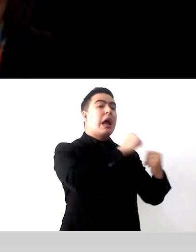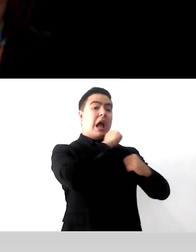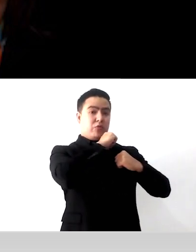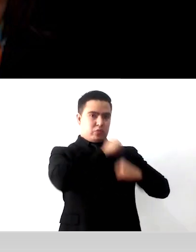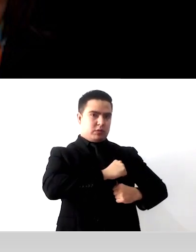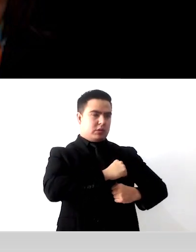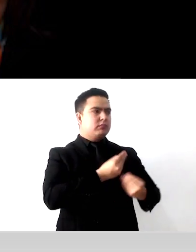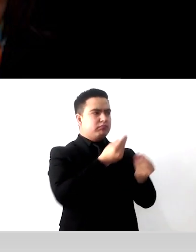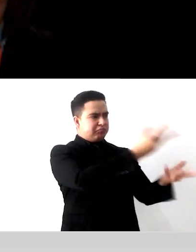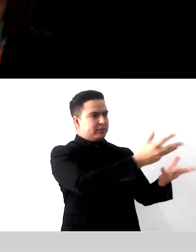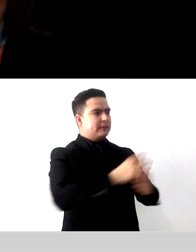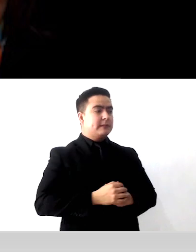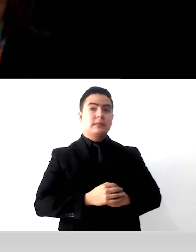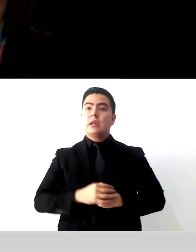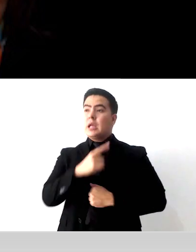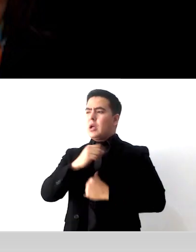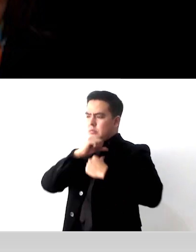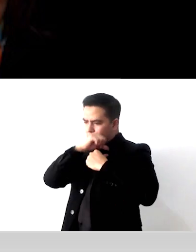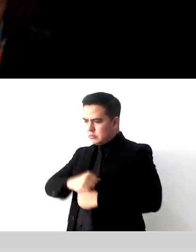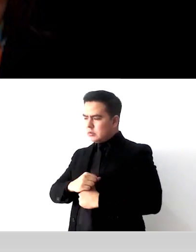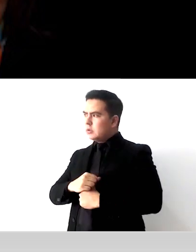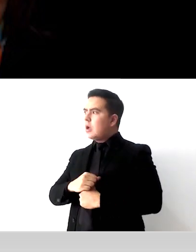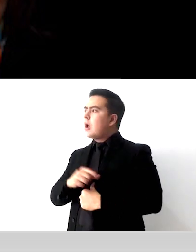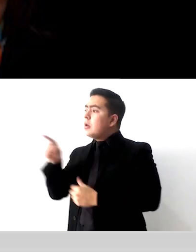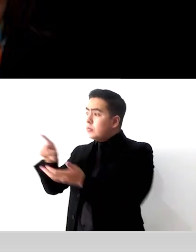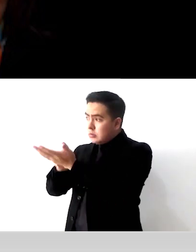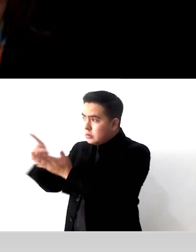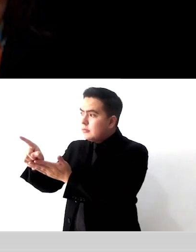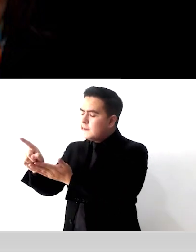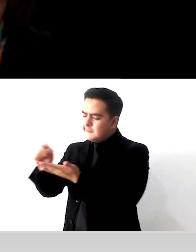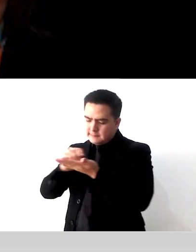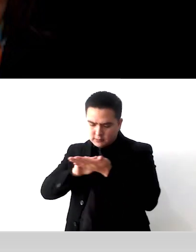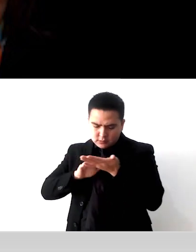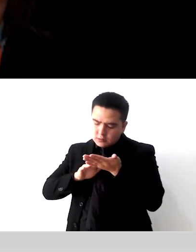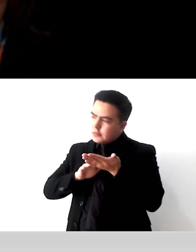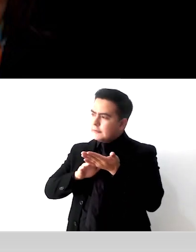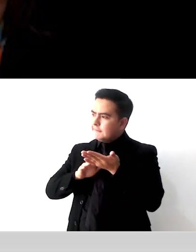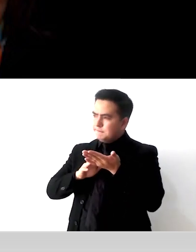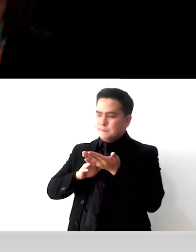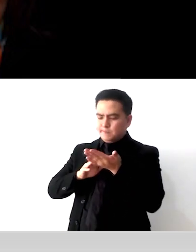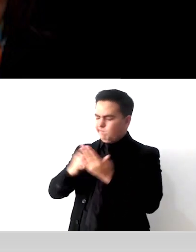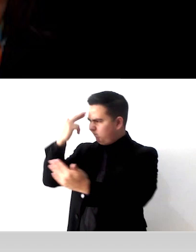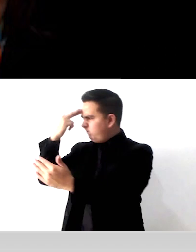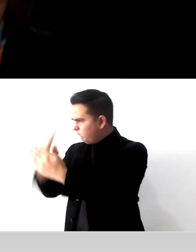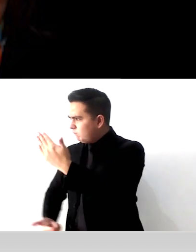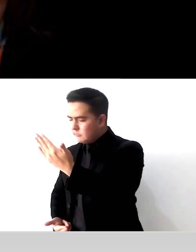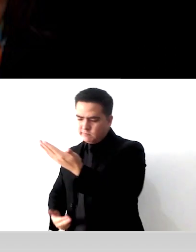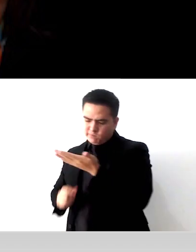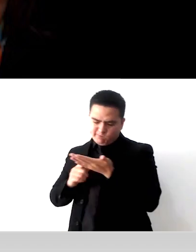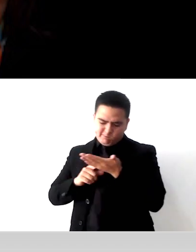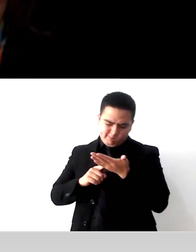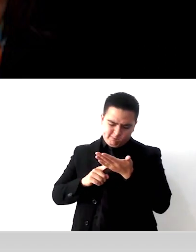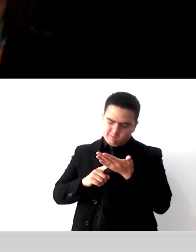obligación de decir el derecho, ¿sí? Y ustedes de decir, las ciudadanas y ciudadanos tenemos la obligación de